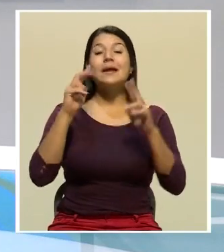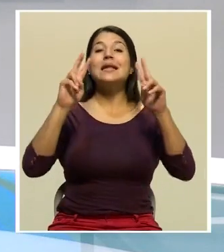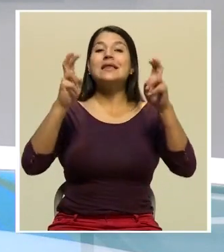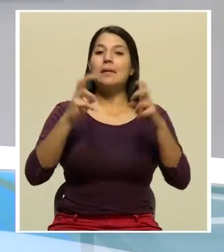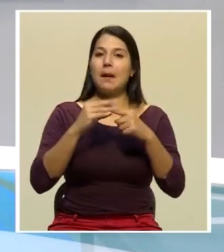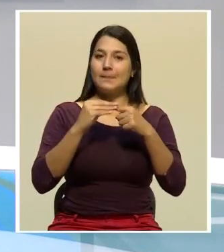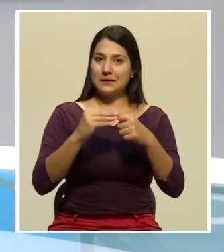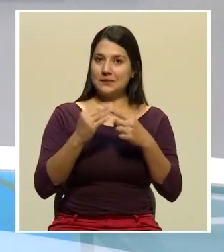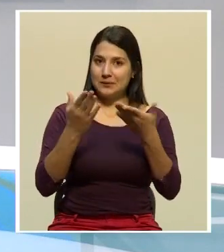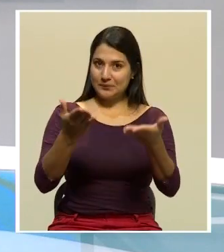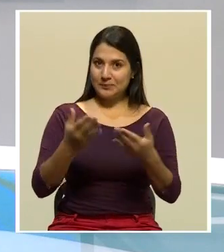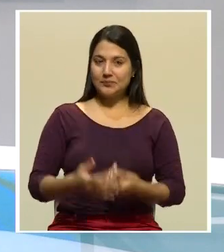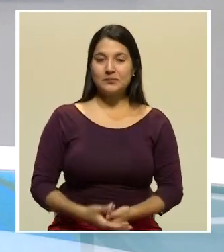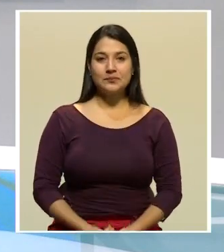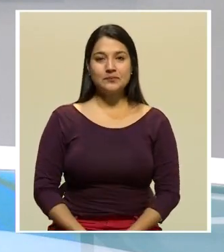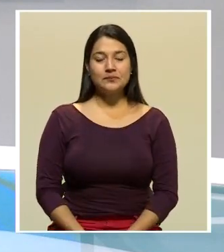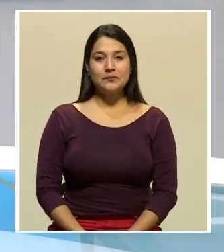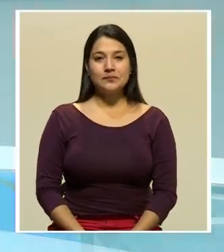titulares. Adelante.